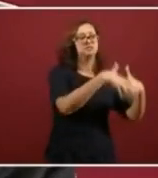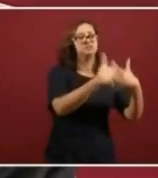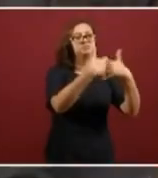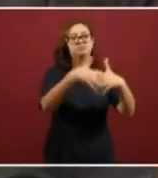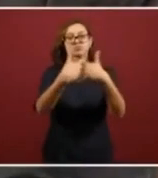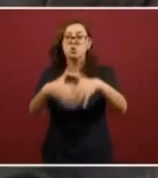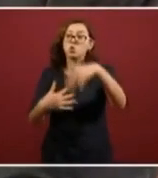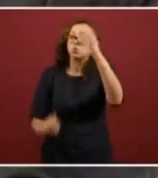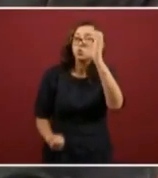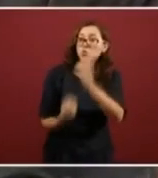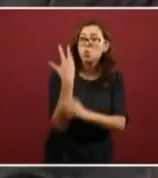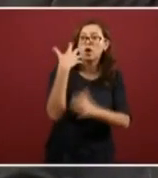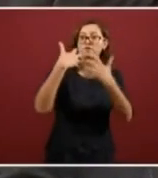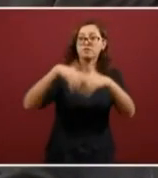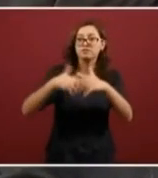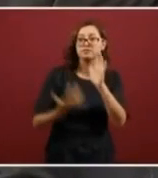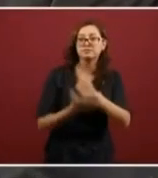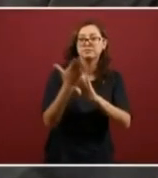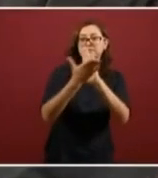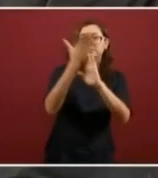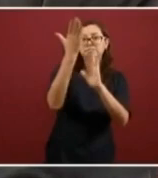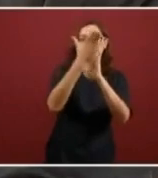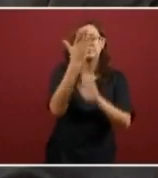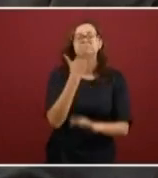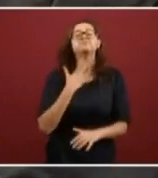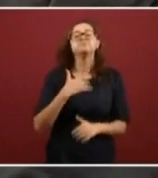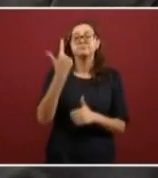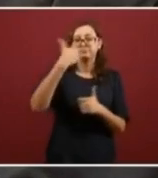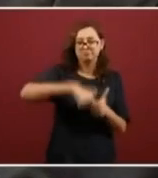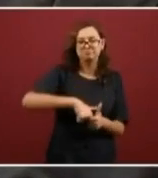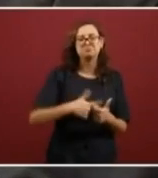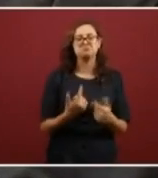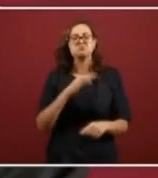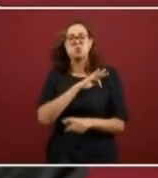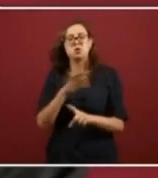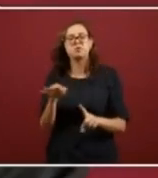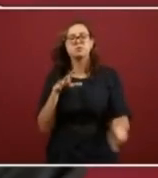construcción de la nueva refinería. En petroquímicos, por ejemplo,